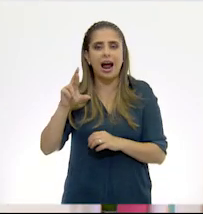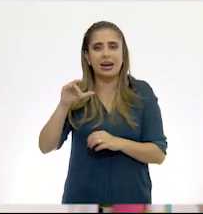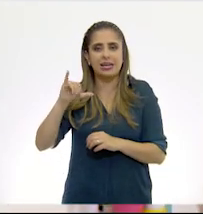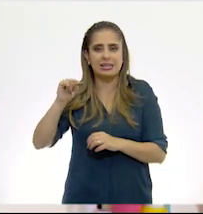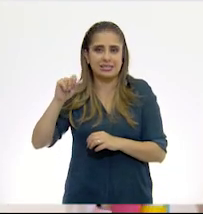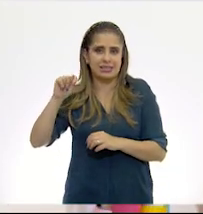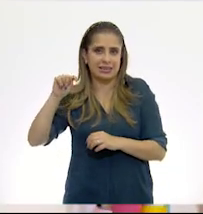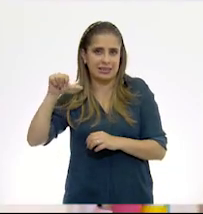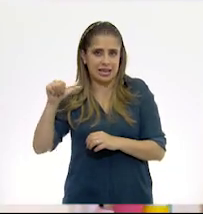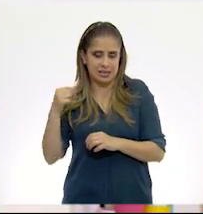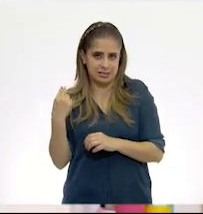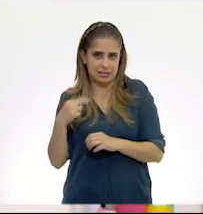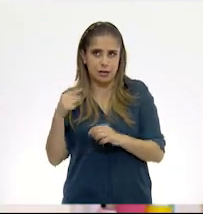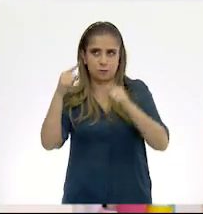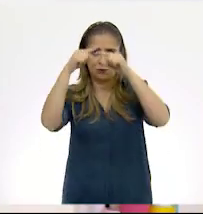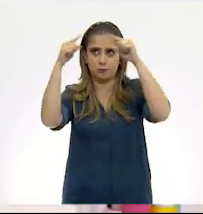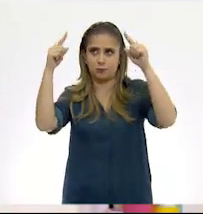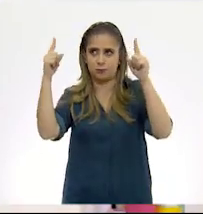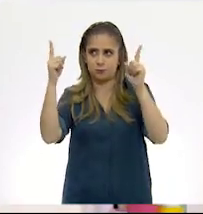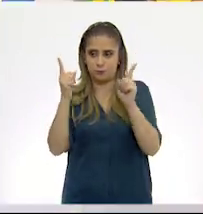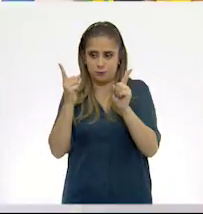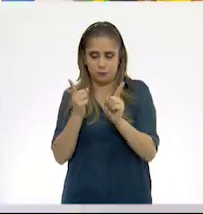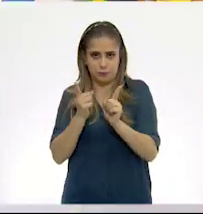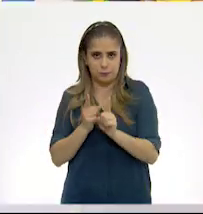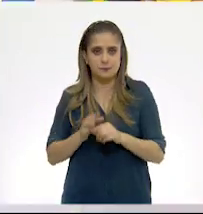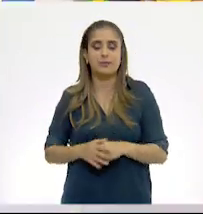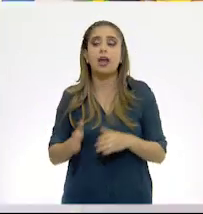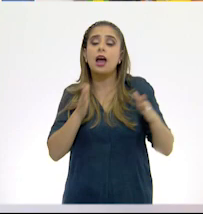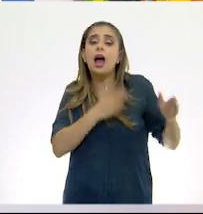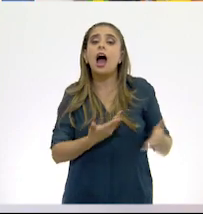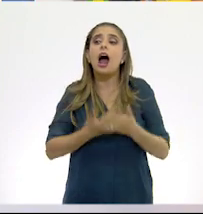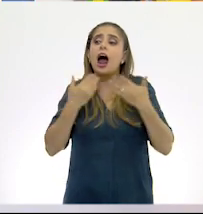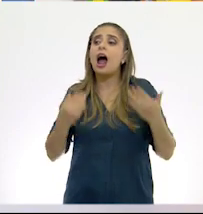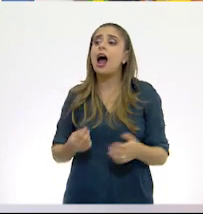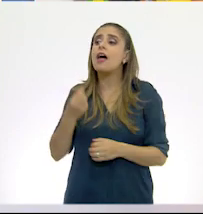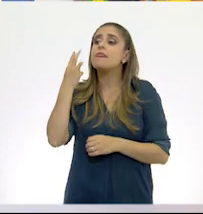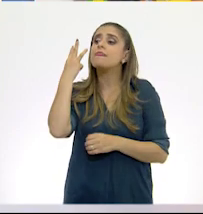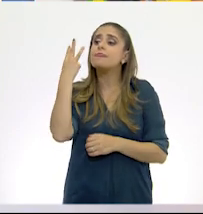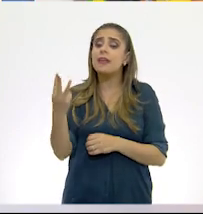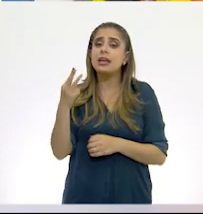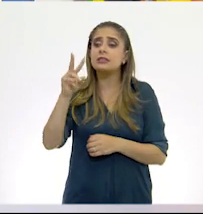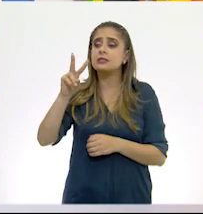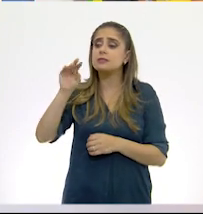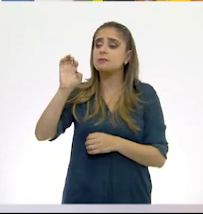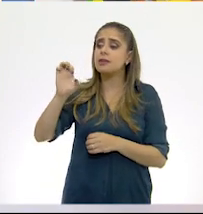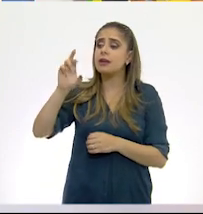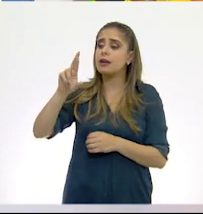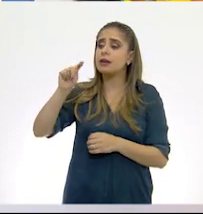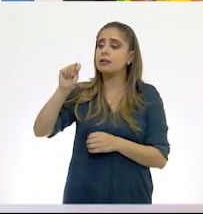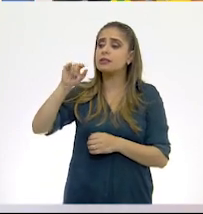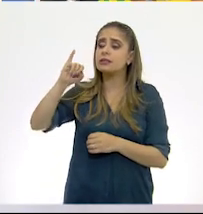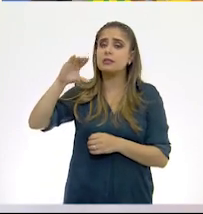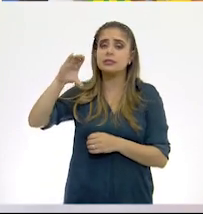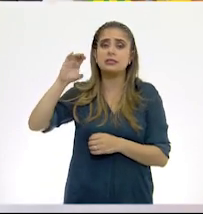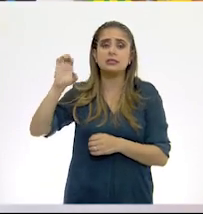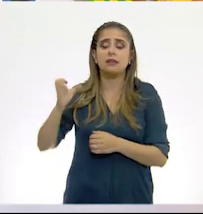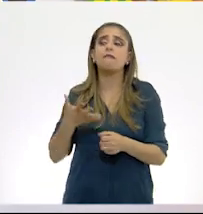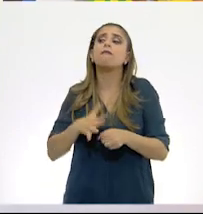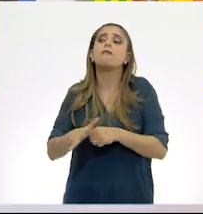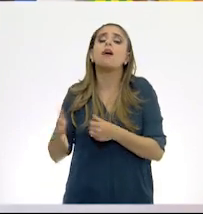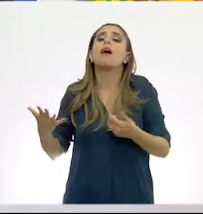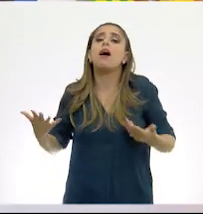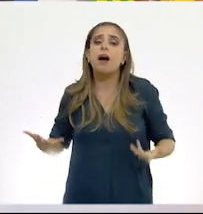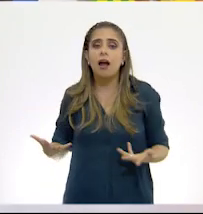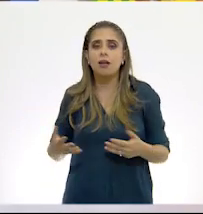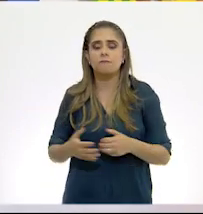otra imagen que tenga tres vértices. Tres vértices. Creo